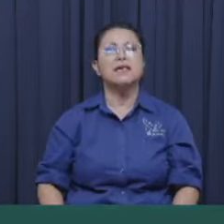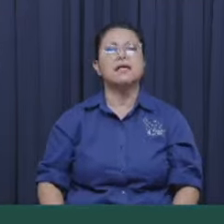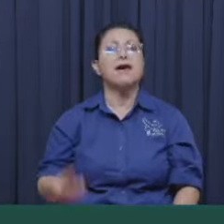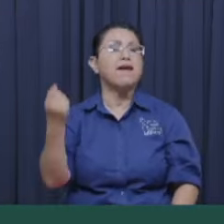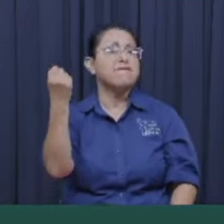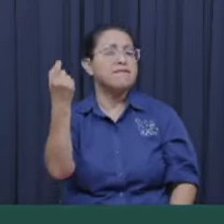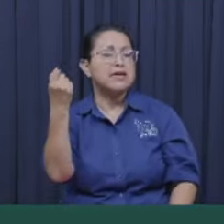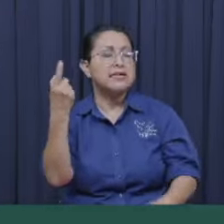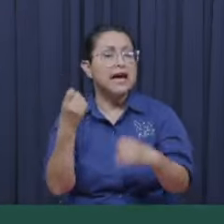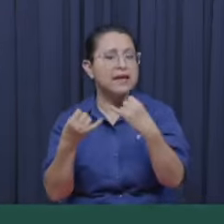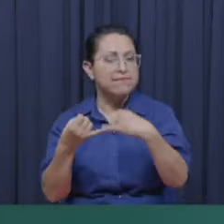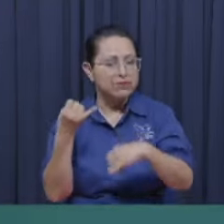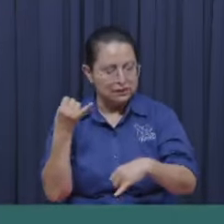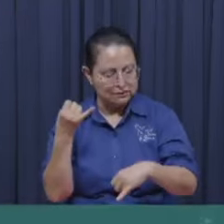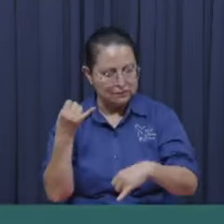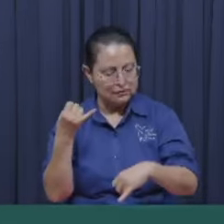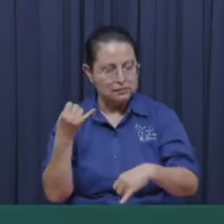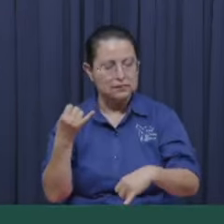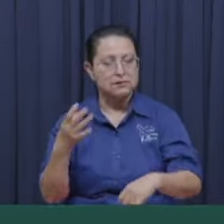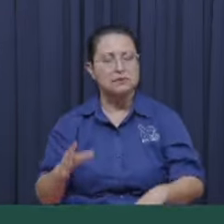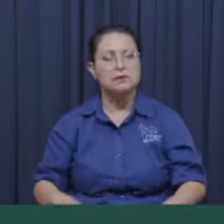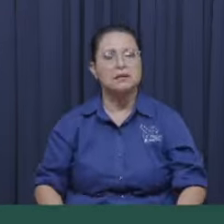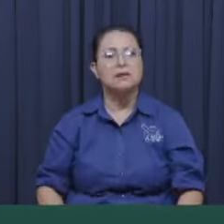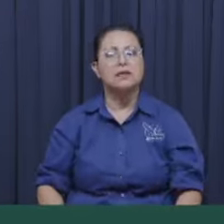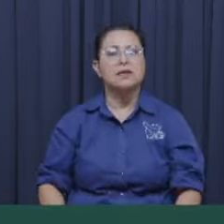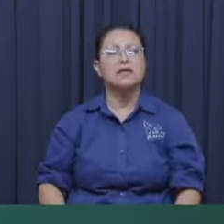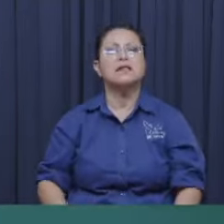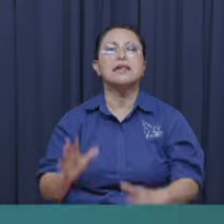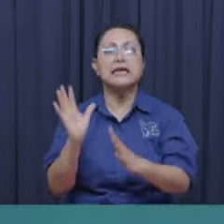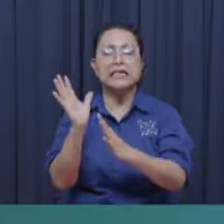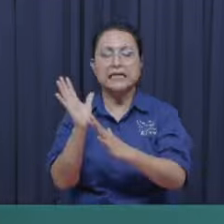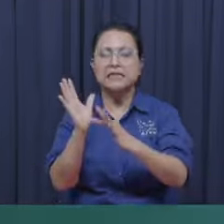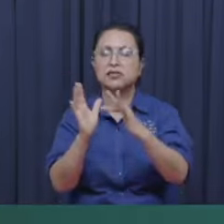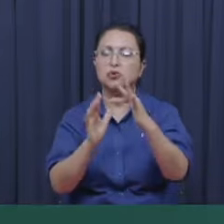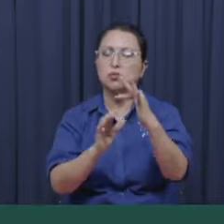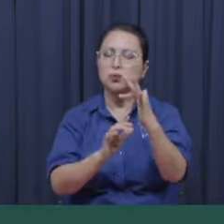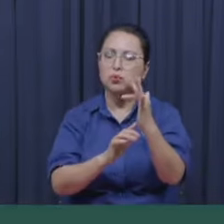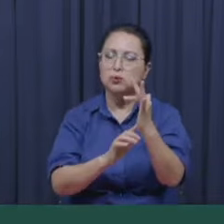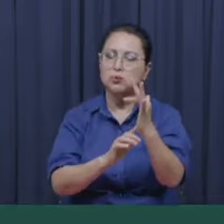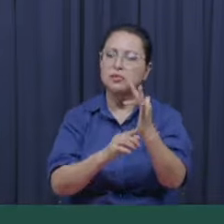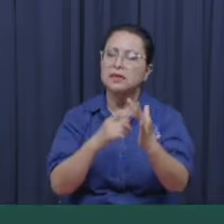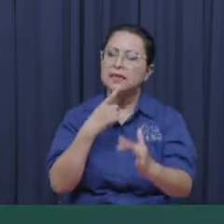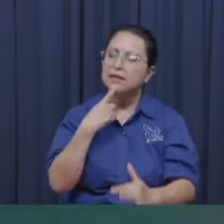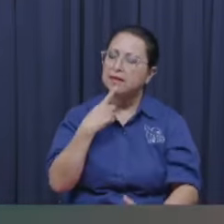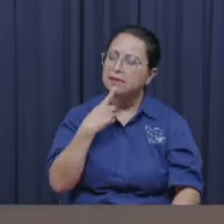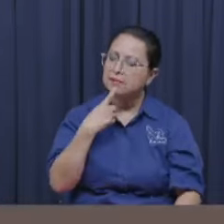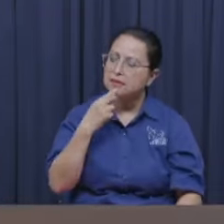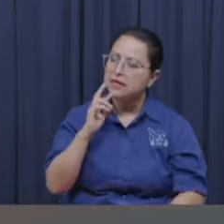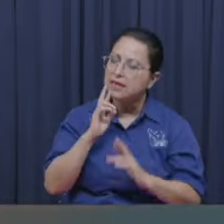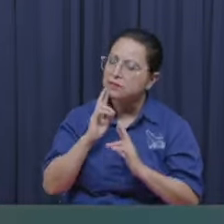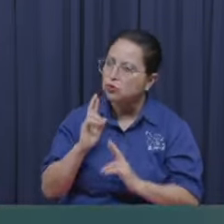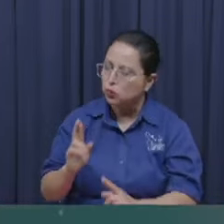Pero miren lo que dice a continuación, sí, definitivamente es más preocupante.